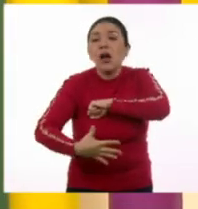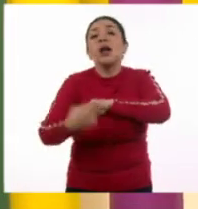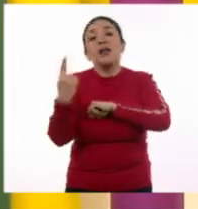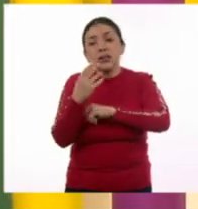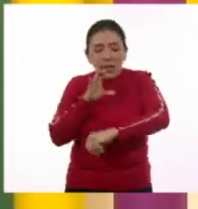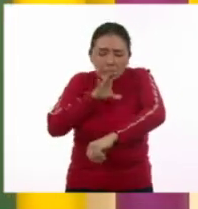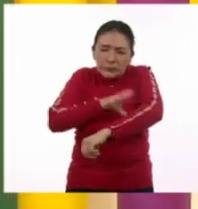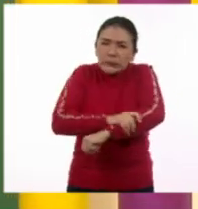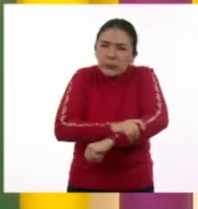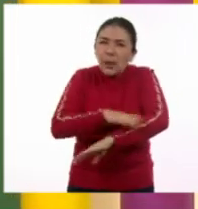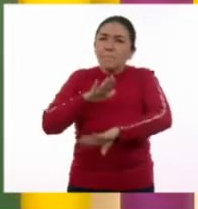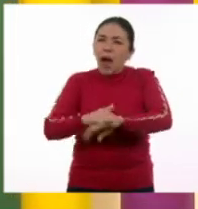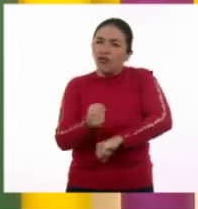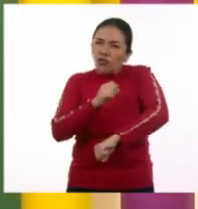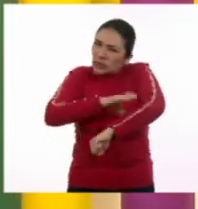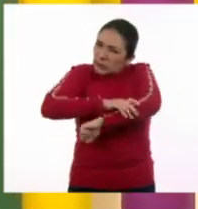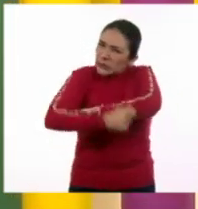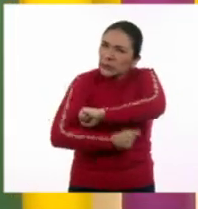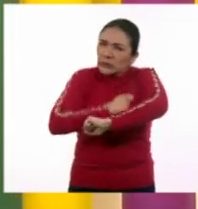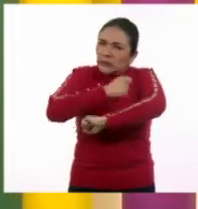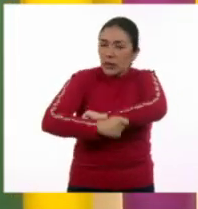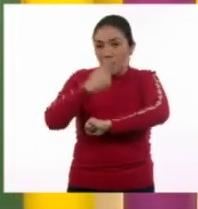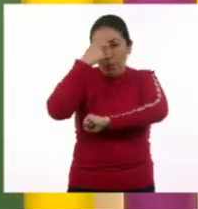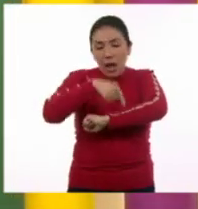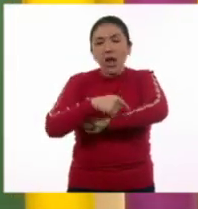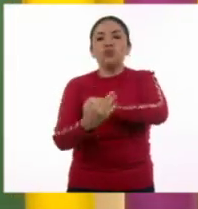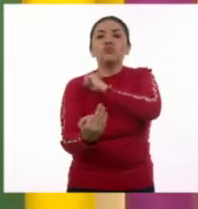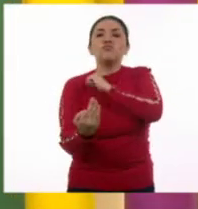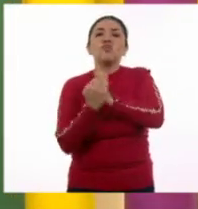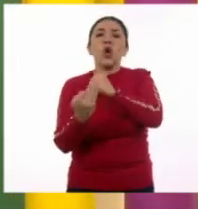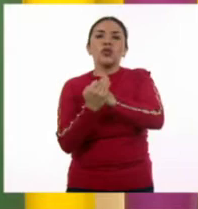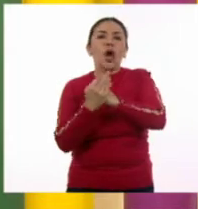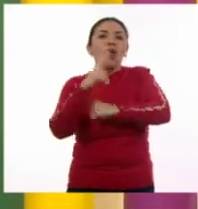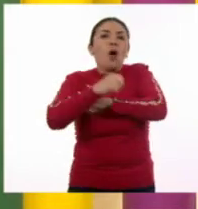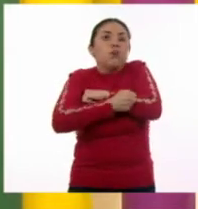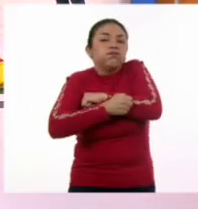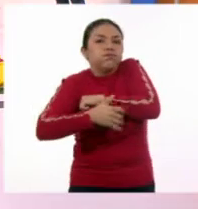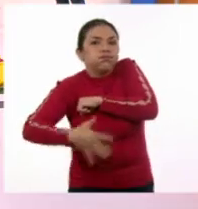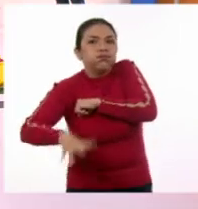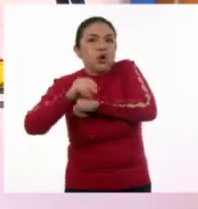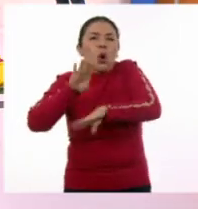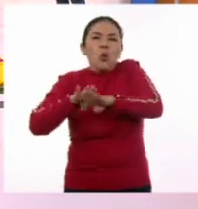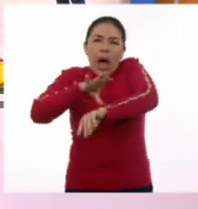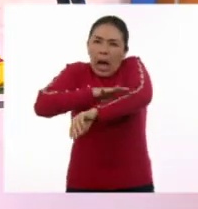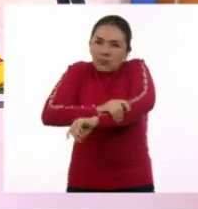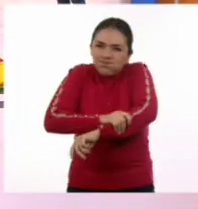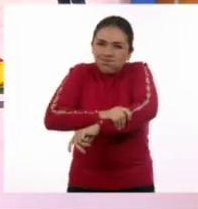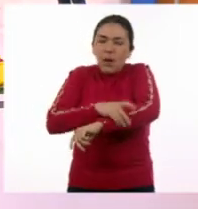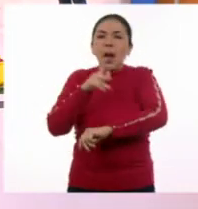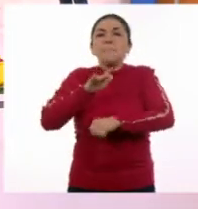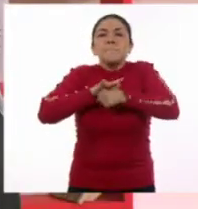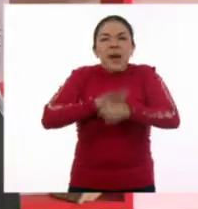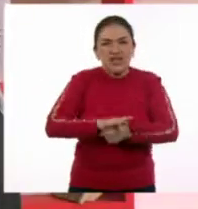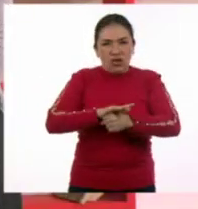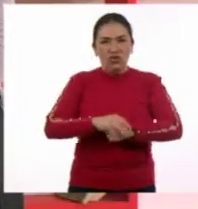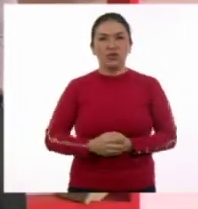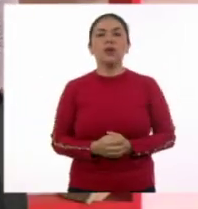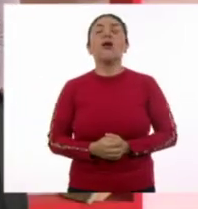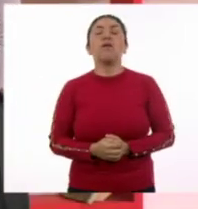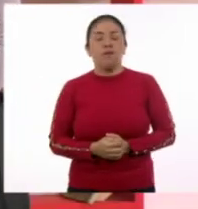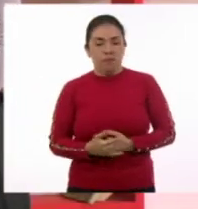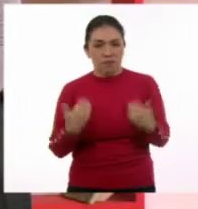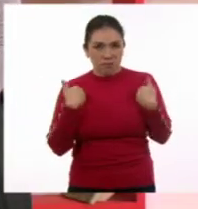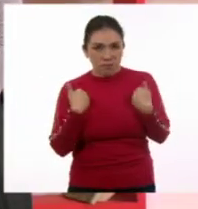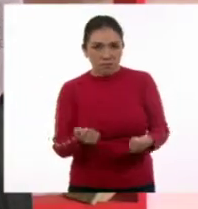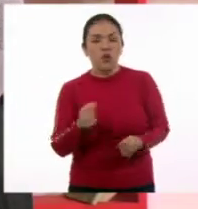tener que ponerle un poco más apretado para este club es hemorragia de una forma de presión directo salida de muy muy bien ok